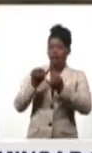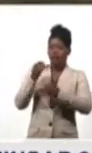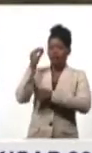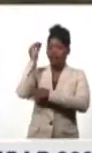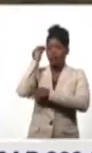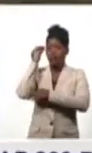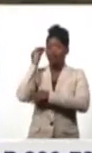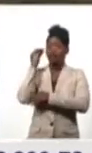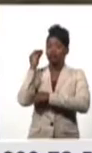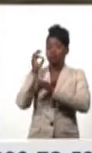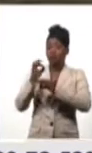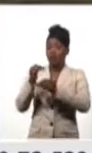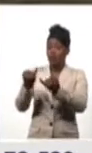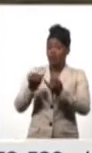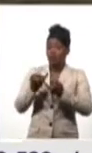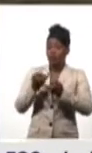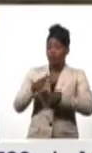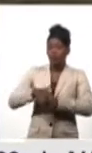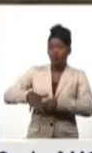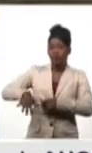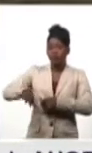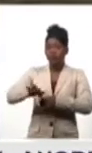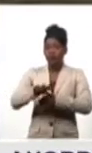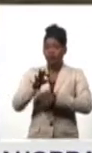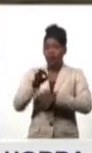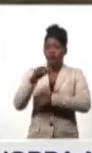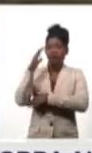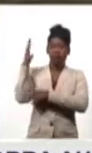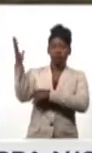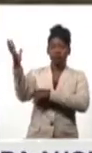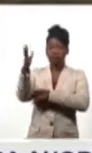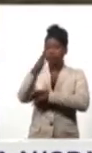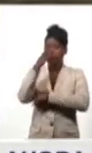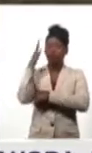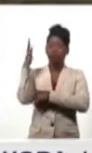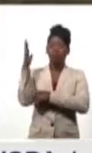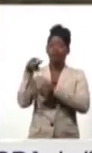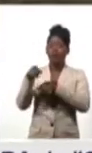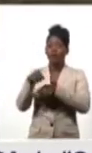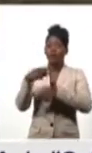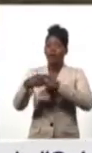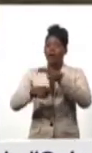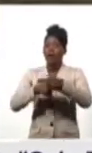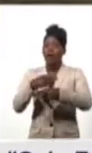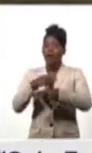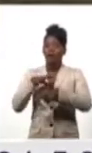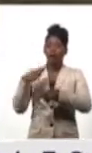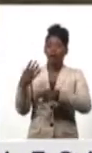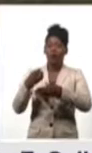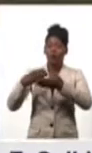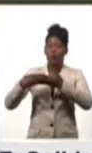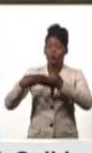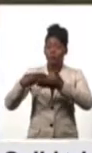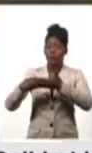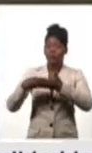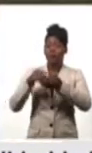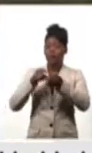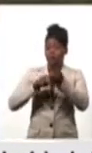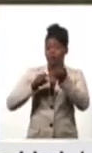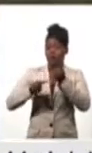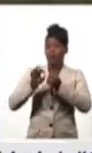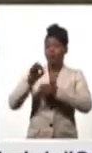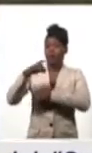también de los diferentes servicios meteorológicos especializados que se le brinda a las diferentes empresas de nuestra provincia. Nosotros